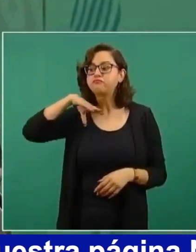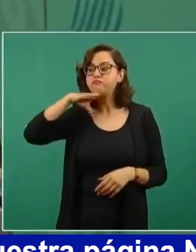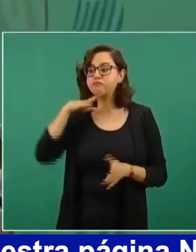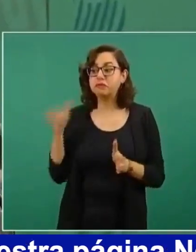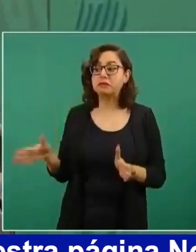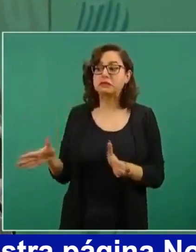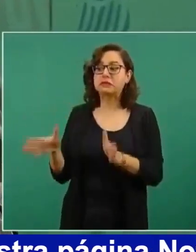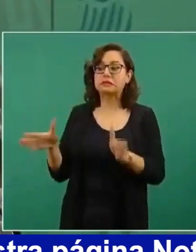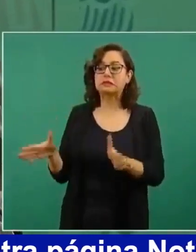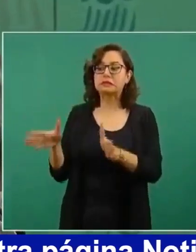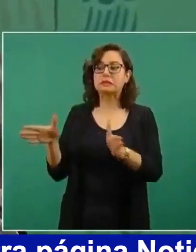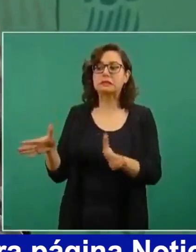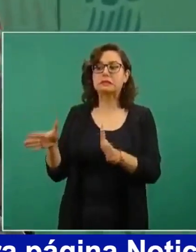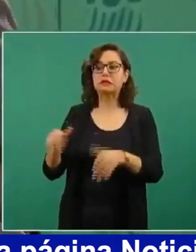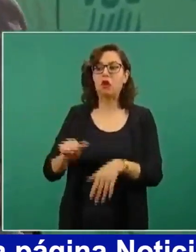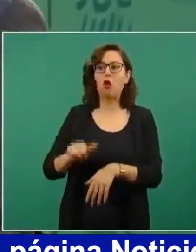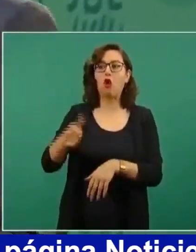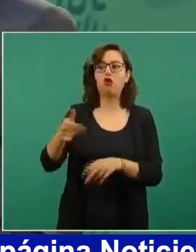En nuestro país,